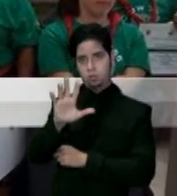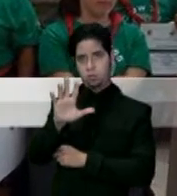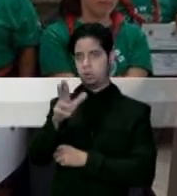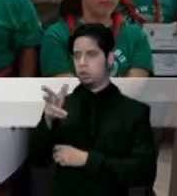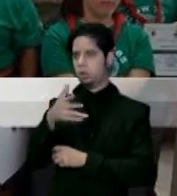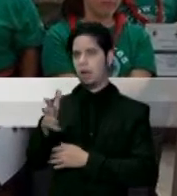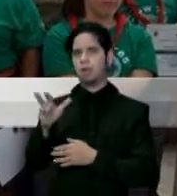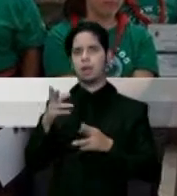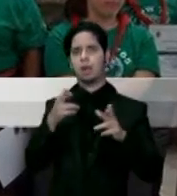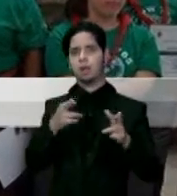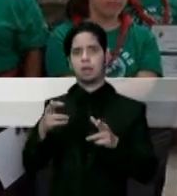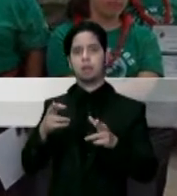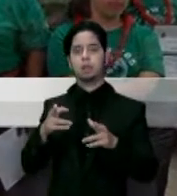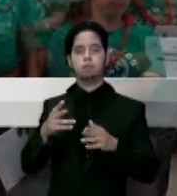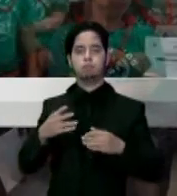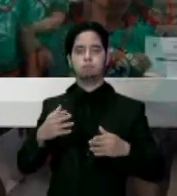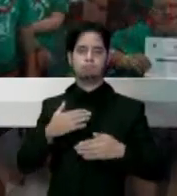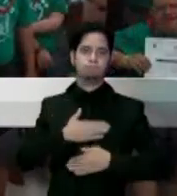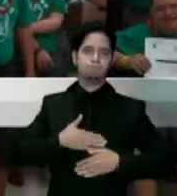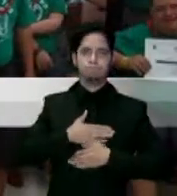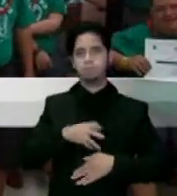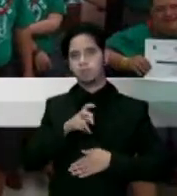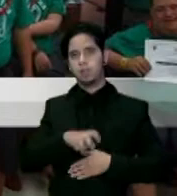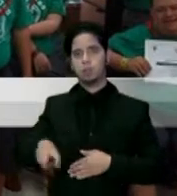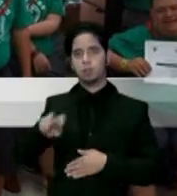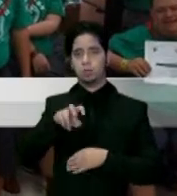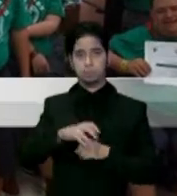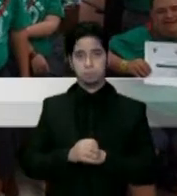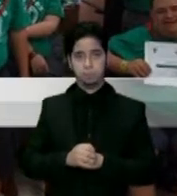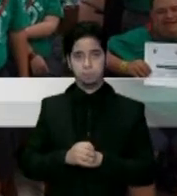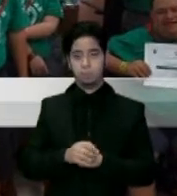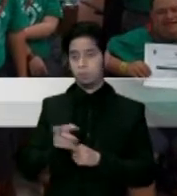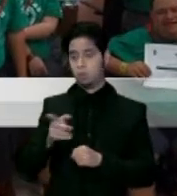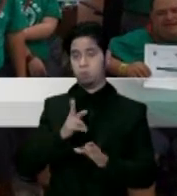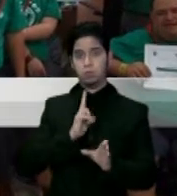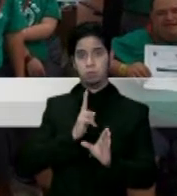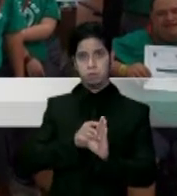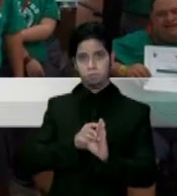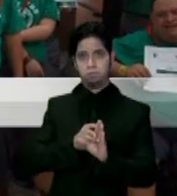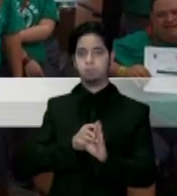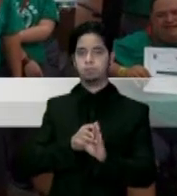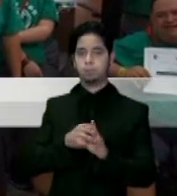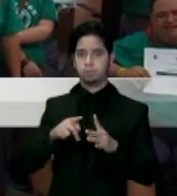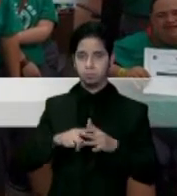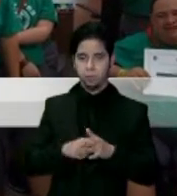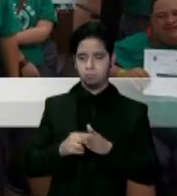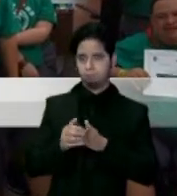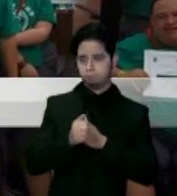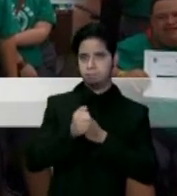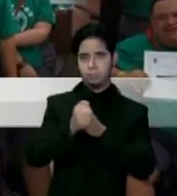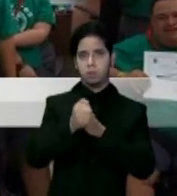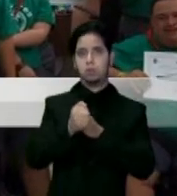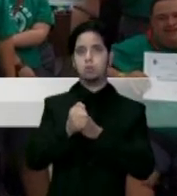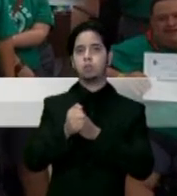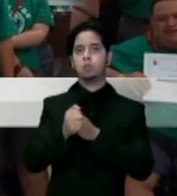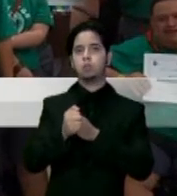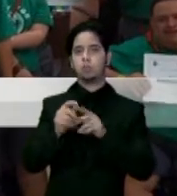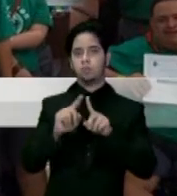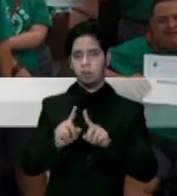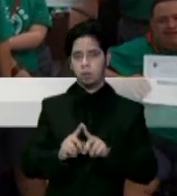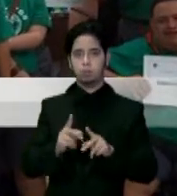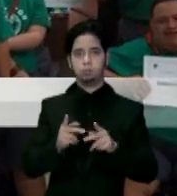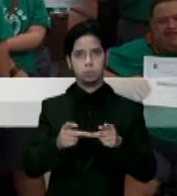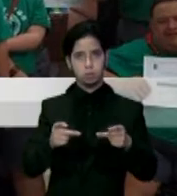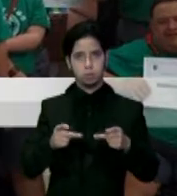mundo lleno de diversión y mucha aventura en el programa. Los participantes desarrollan su liderato, alcanzando diferentes posiciones dentro de su grupo. Las